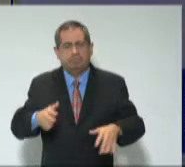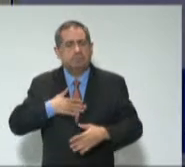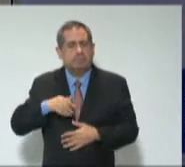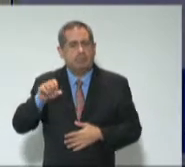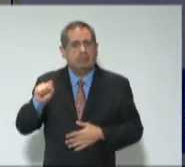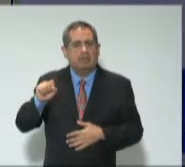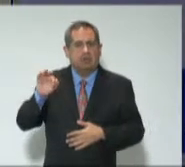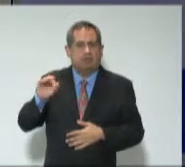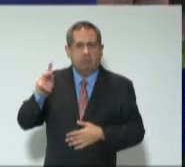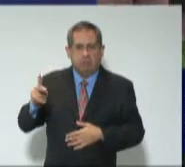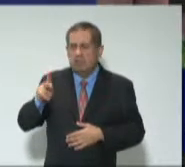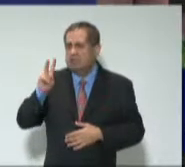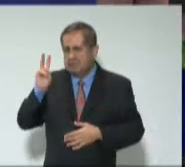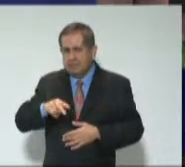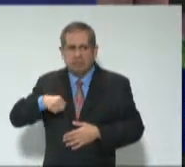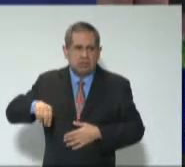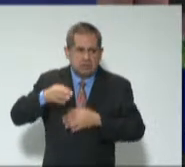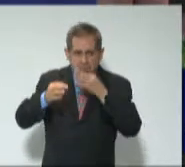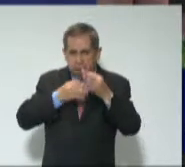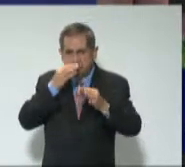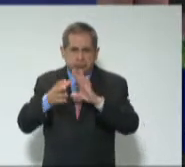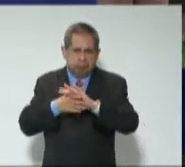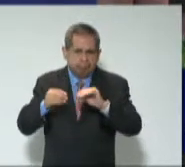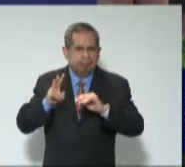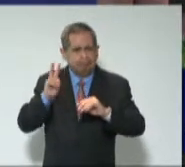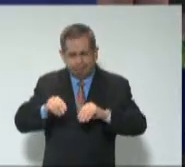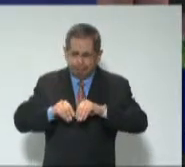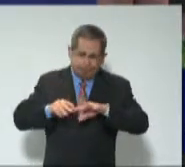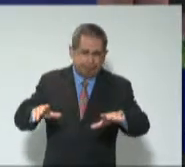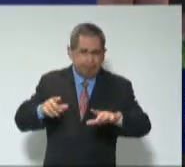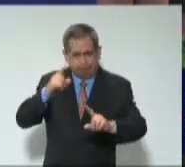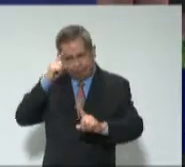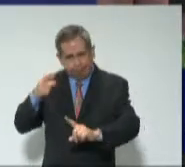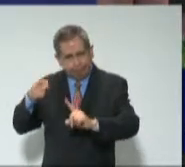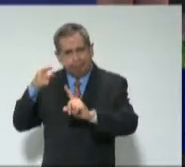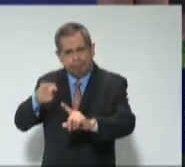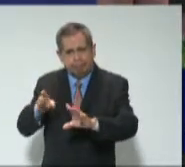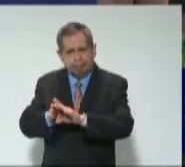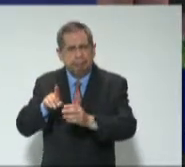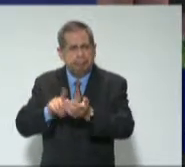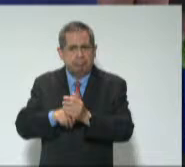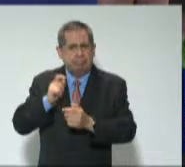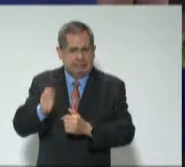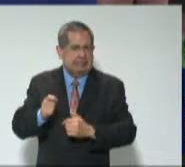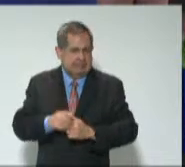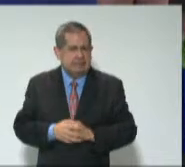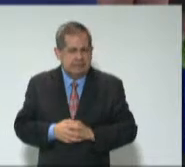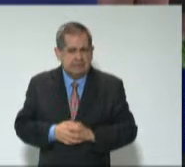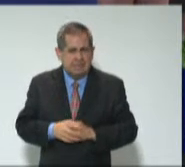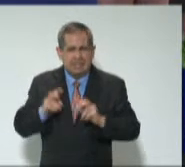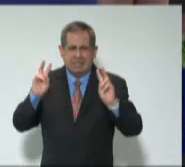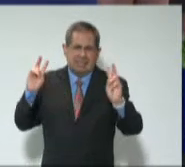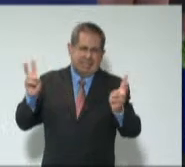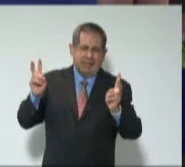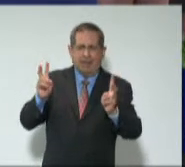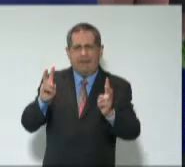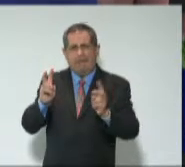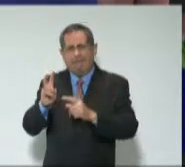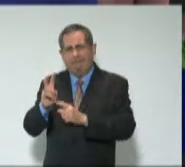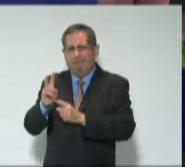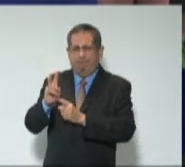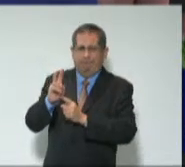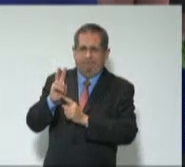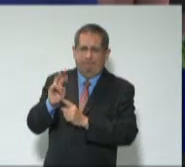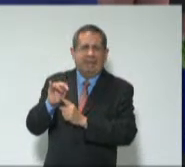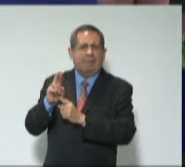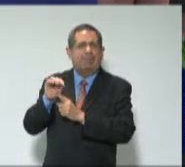acompañamos y facilitamos la operación la puesta en marcha de birmex que será como todos